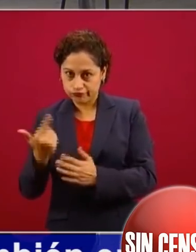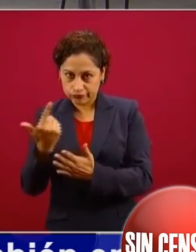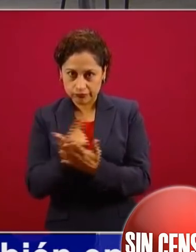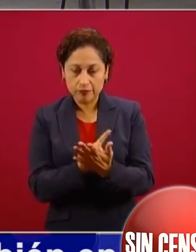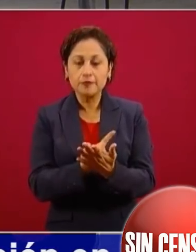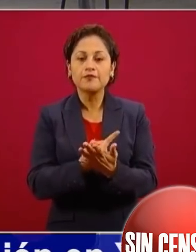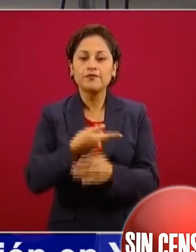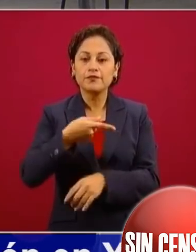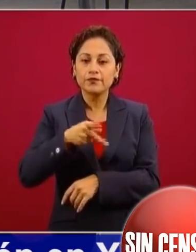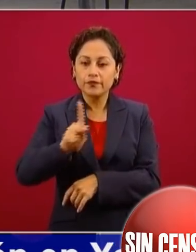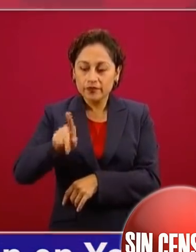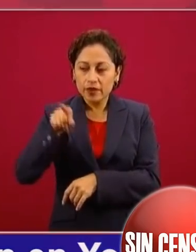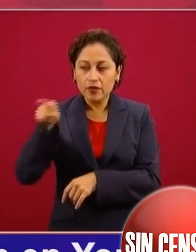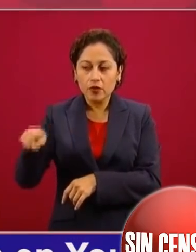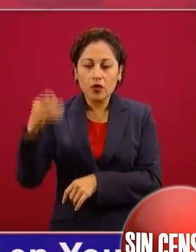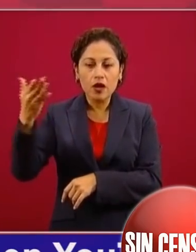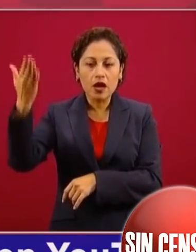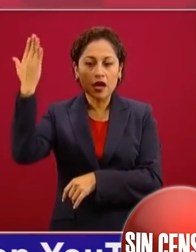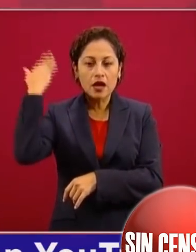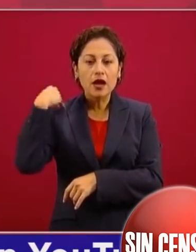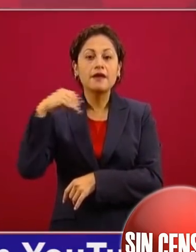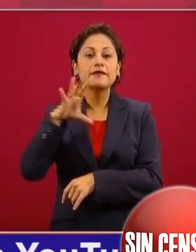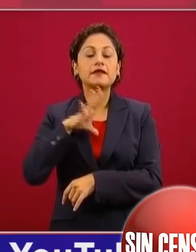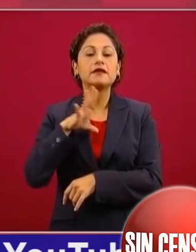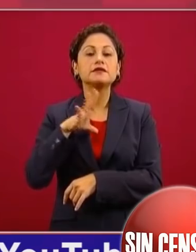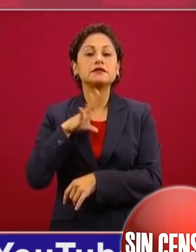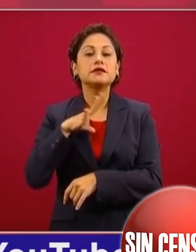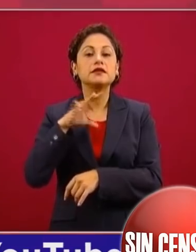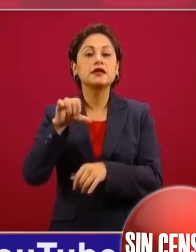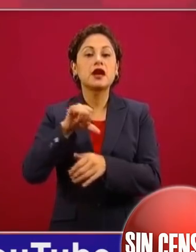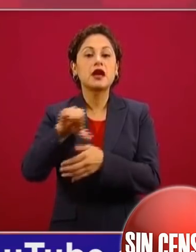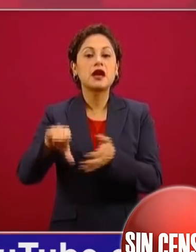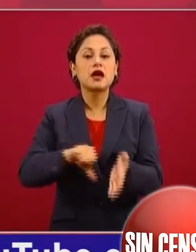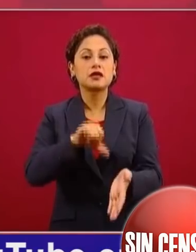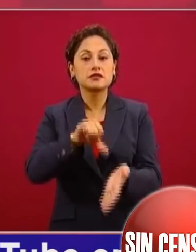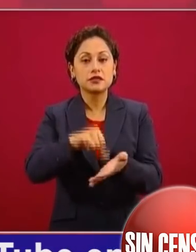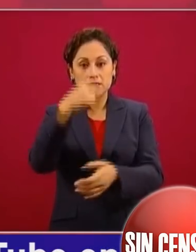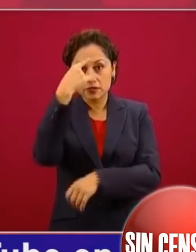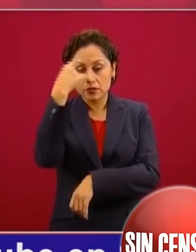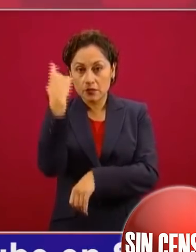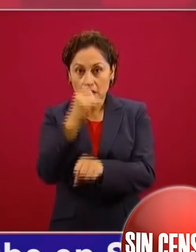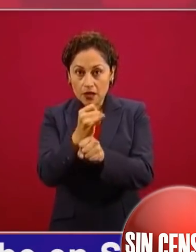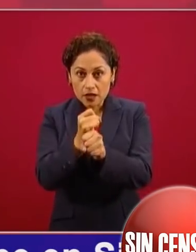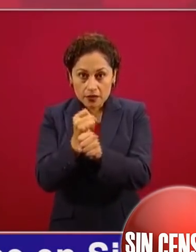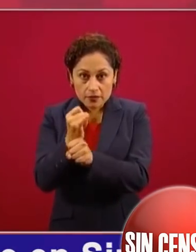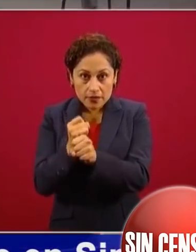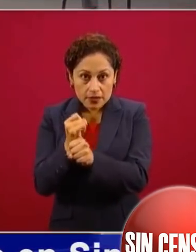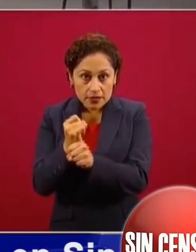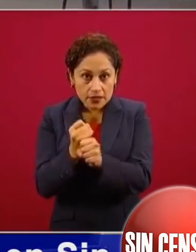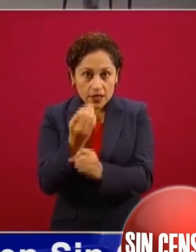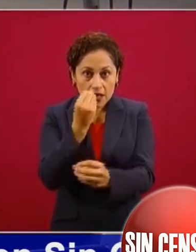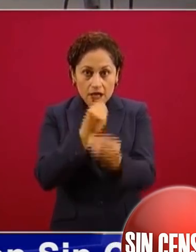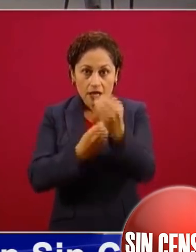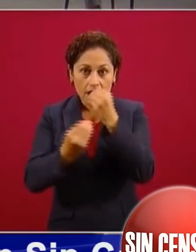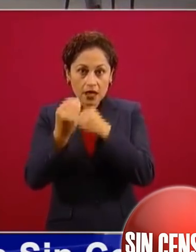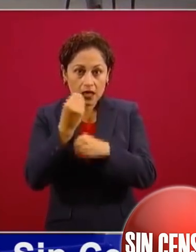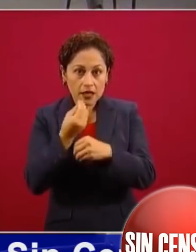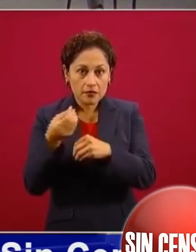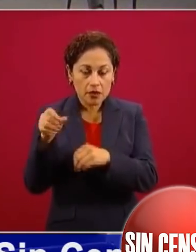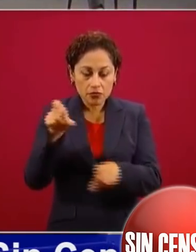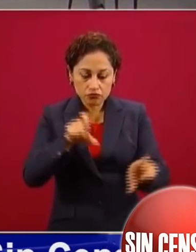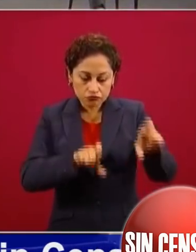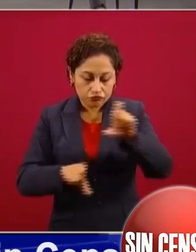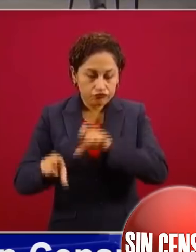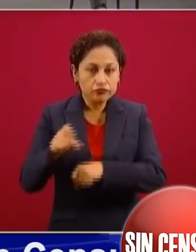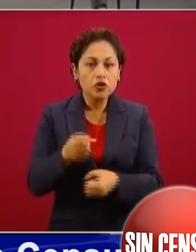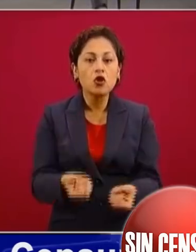una dirección de investigación sobre el contenido de los alimentos, sí, y la